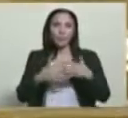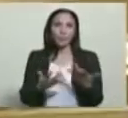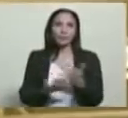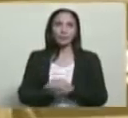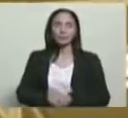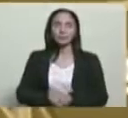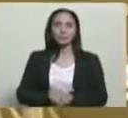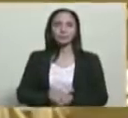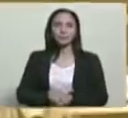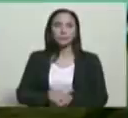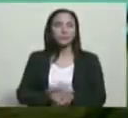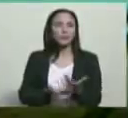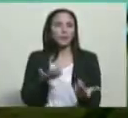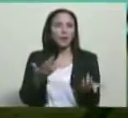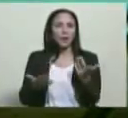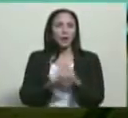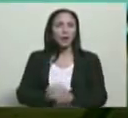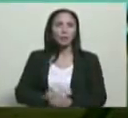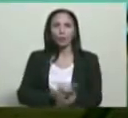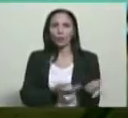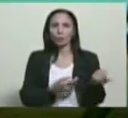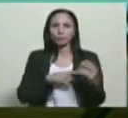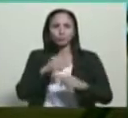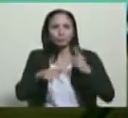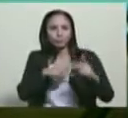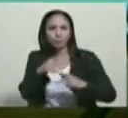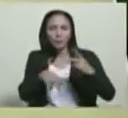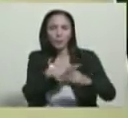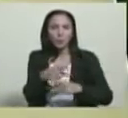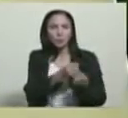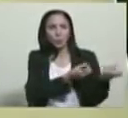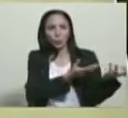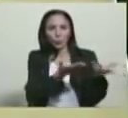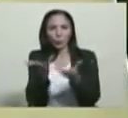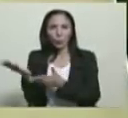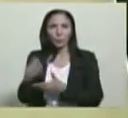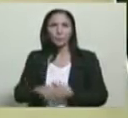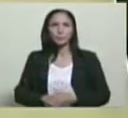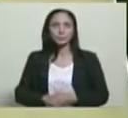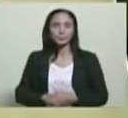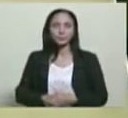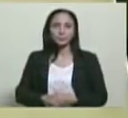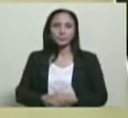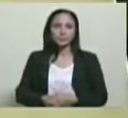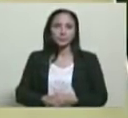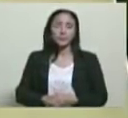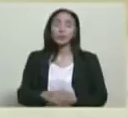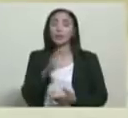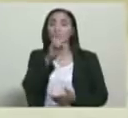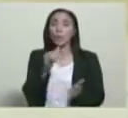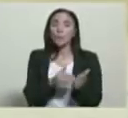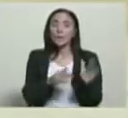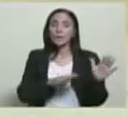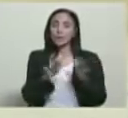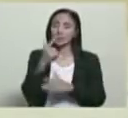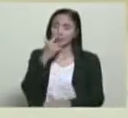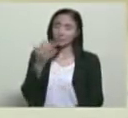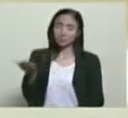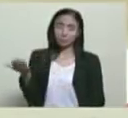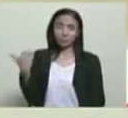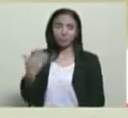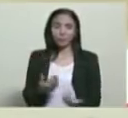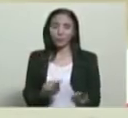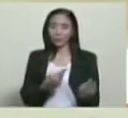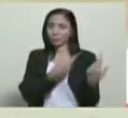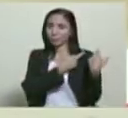popular que fue la transferencia de medios de producción al pueblo organizado. Estos compañeros desde el 2015 han llevado las